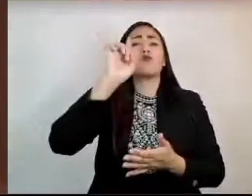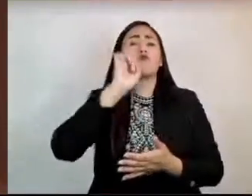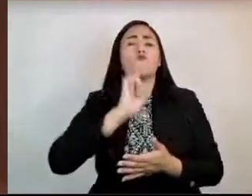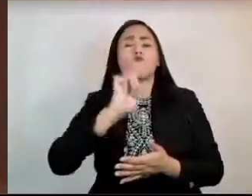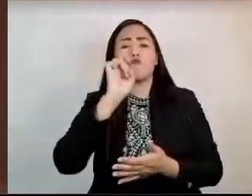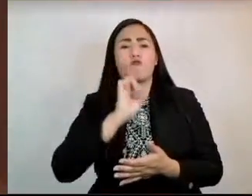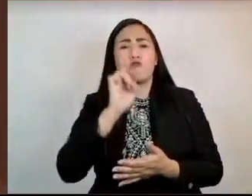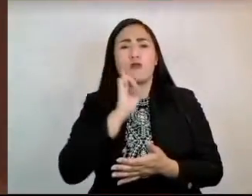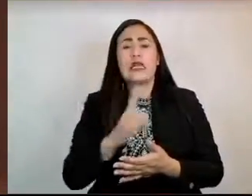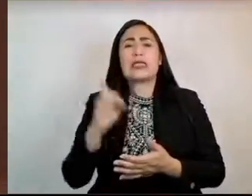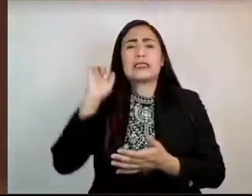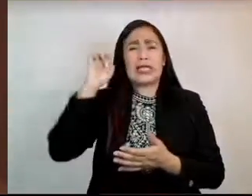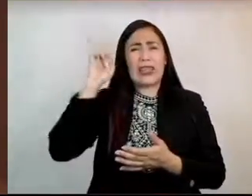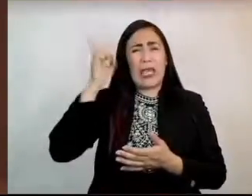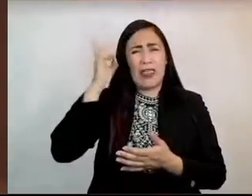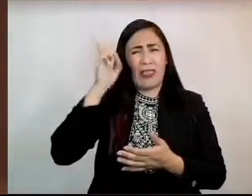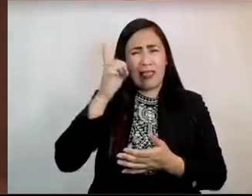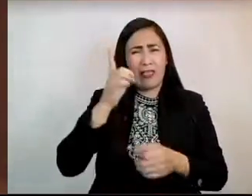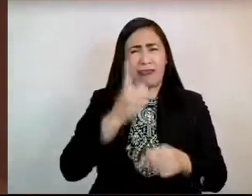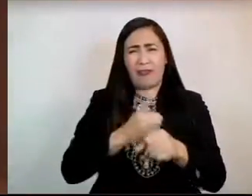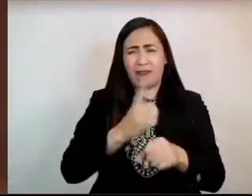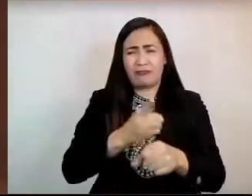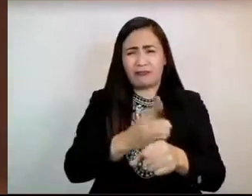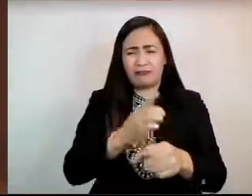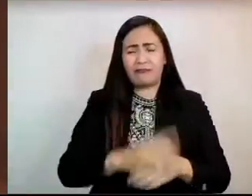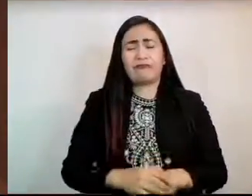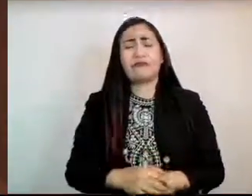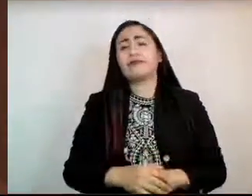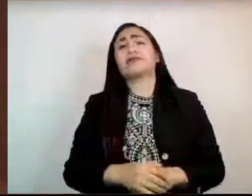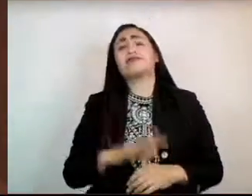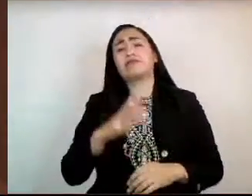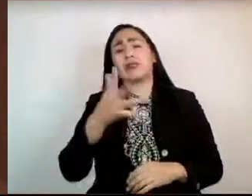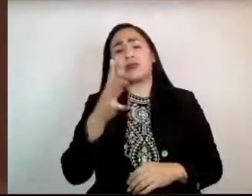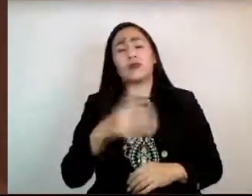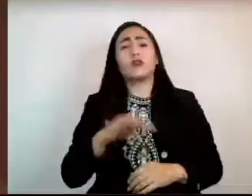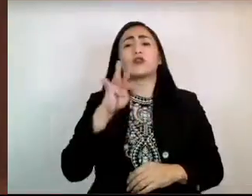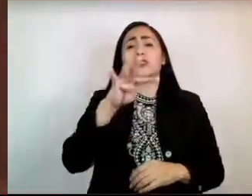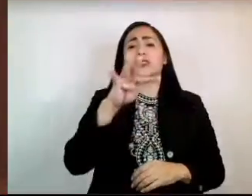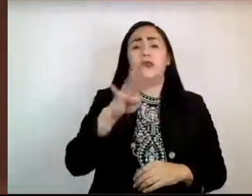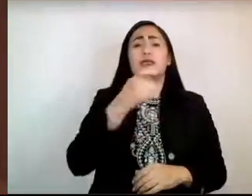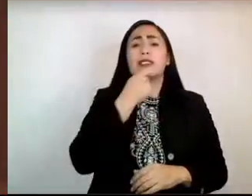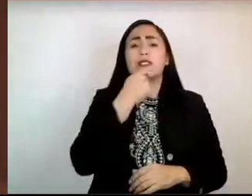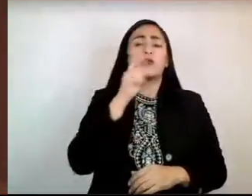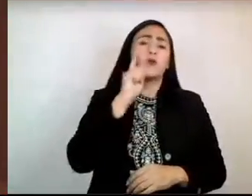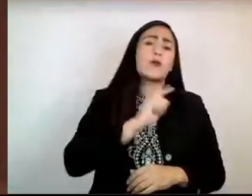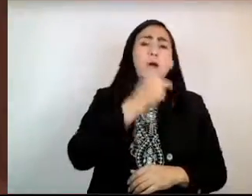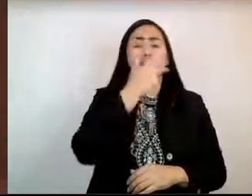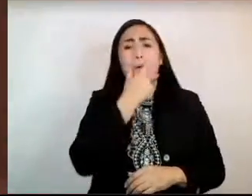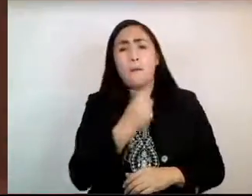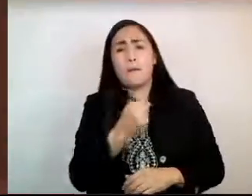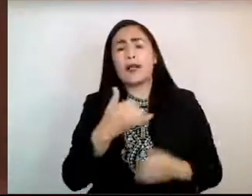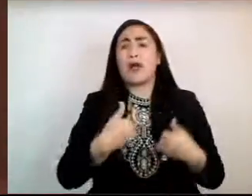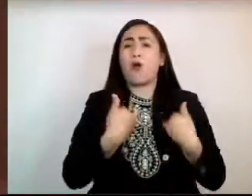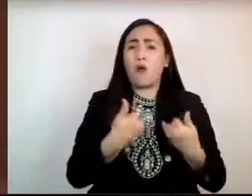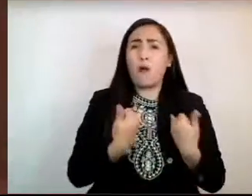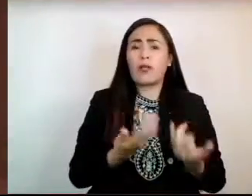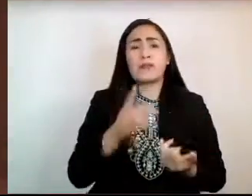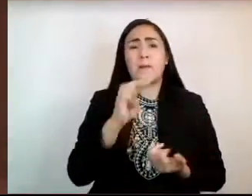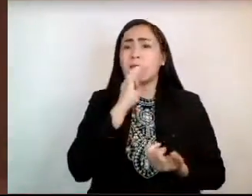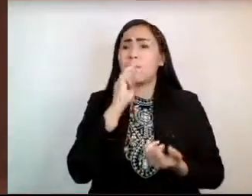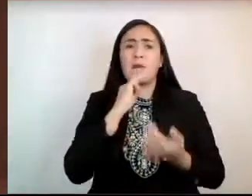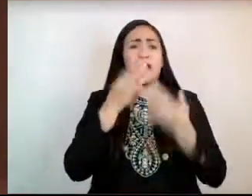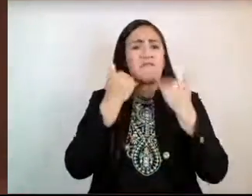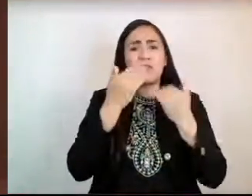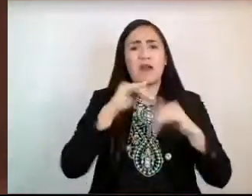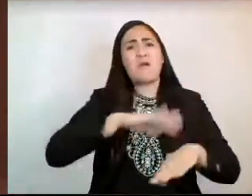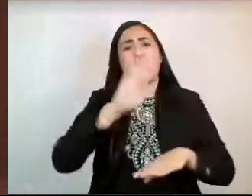asesinadas por día y como consecuencia al menos 19 niños y adolescentes quedaron huérfanos cada